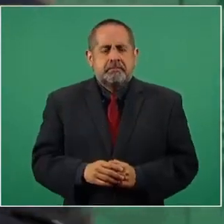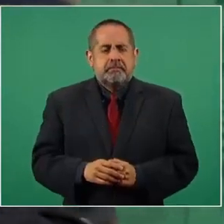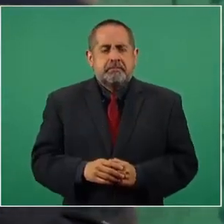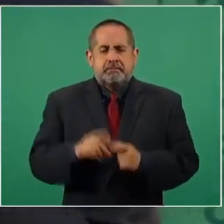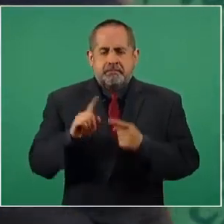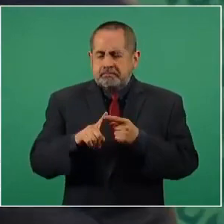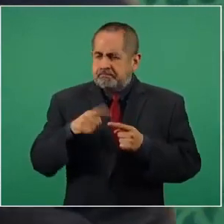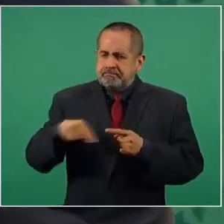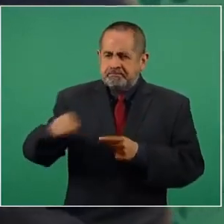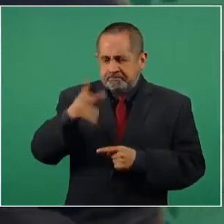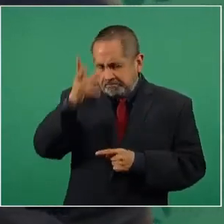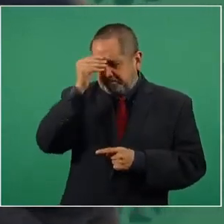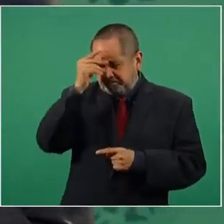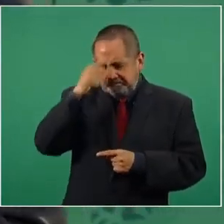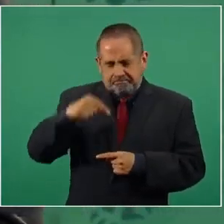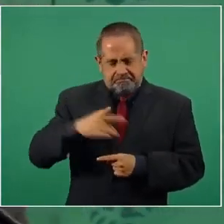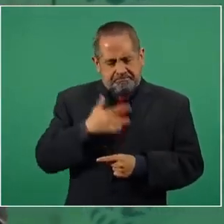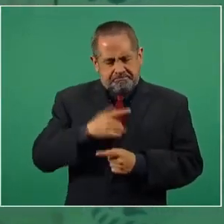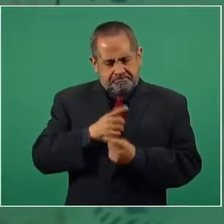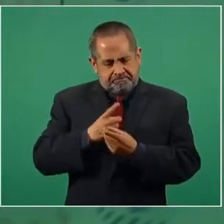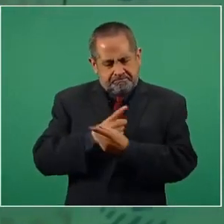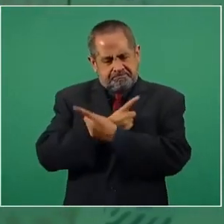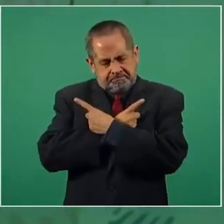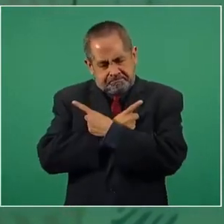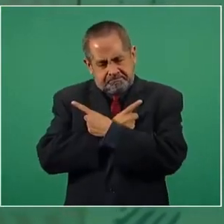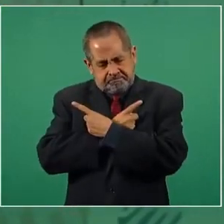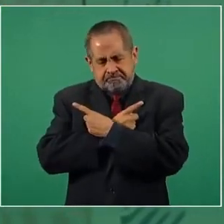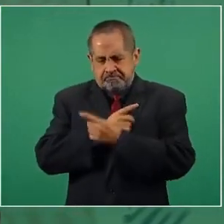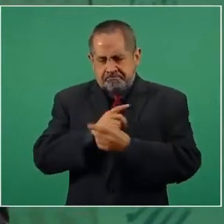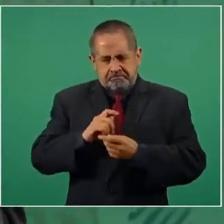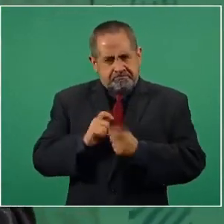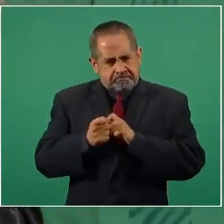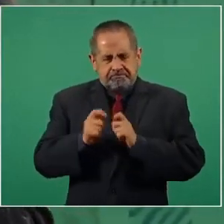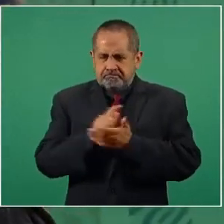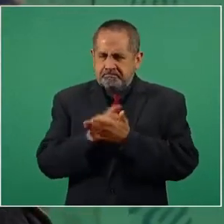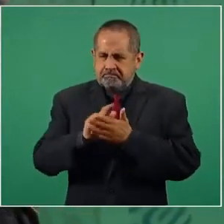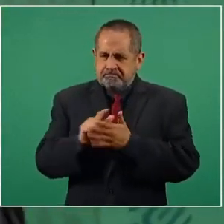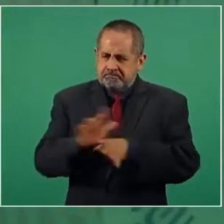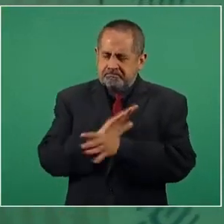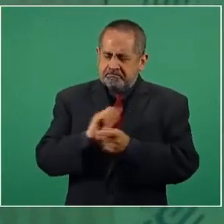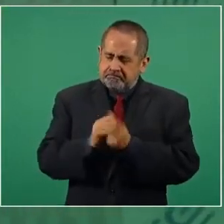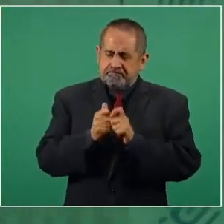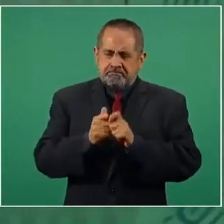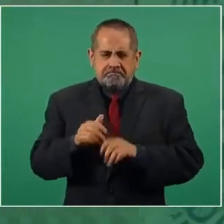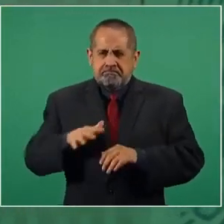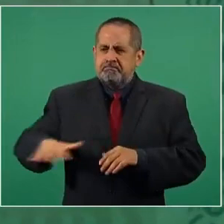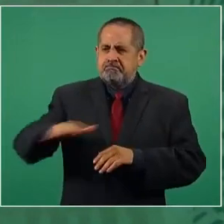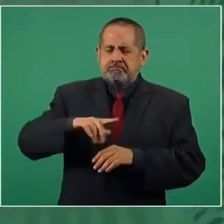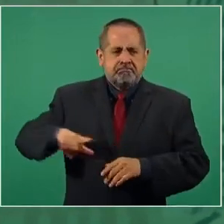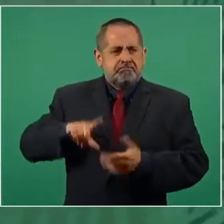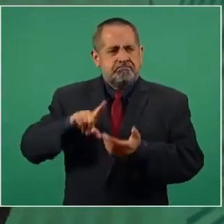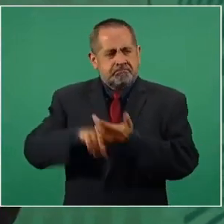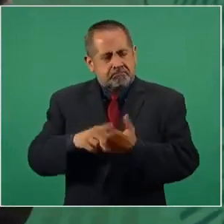Hay que moralizar al país, hay que purificar la vida pública de México,